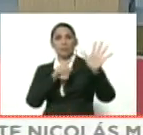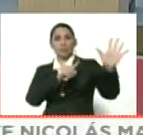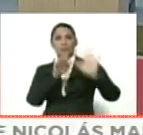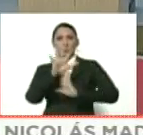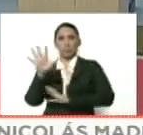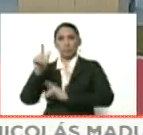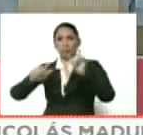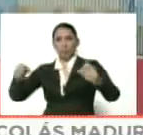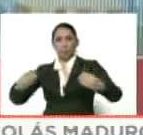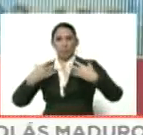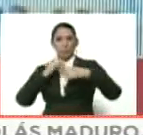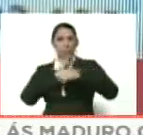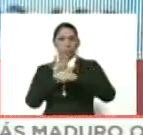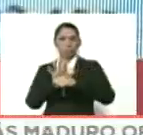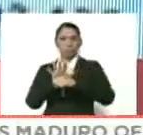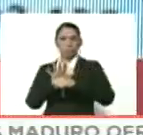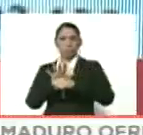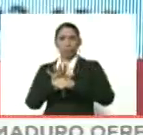127.655 casos y